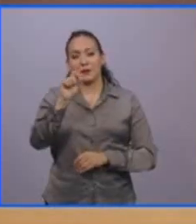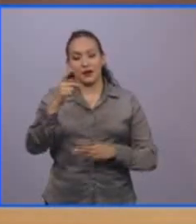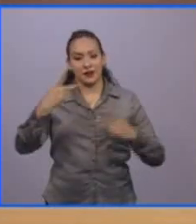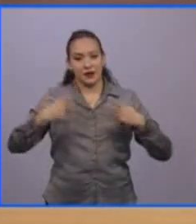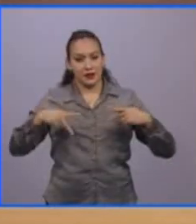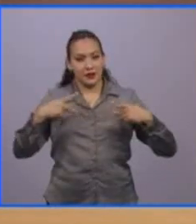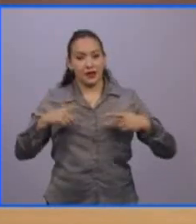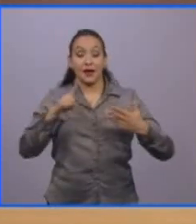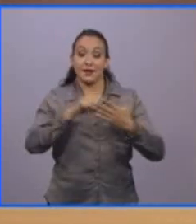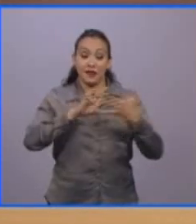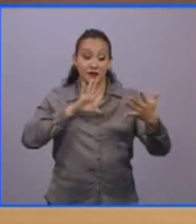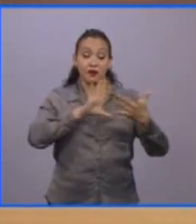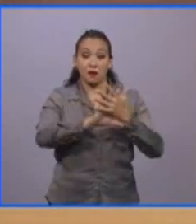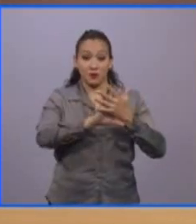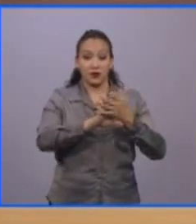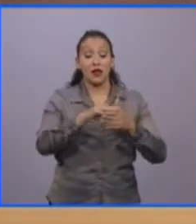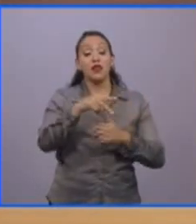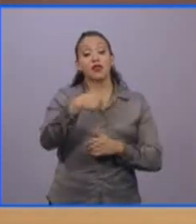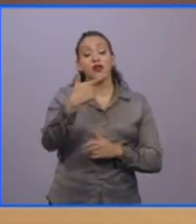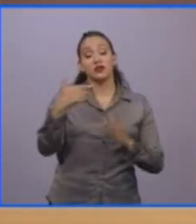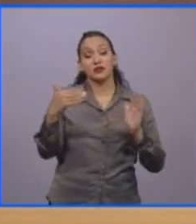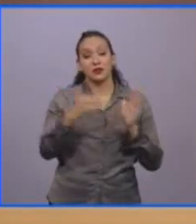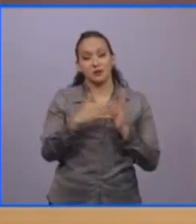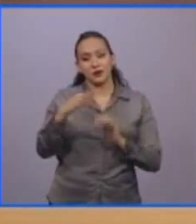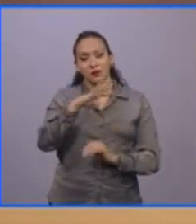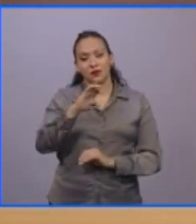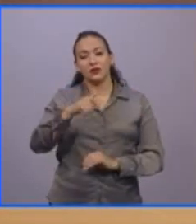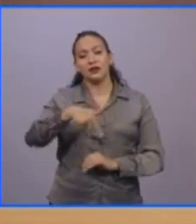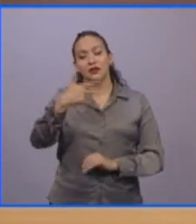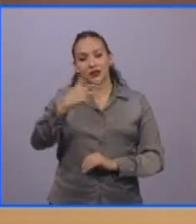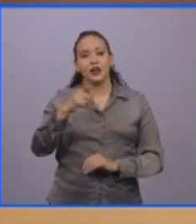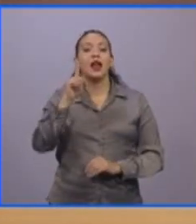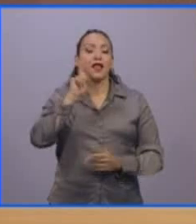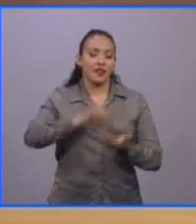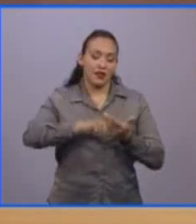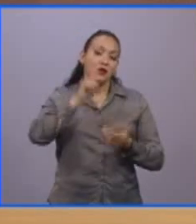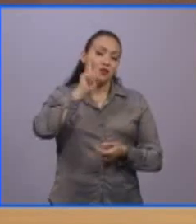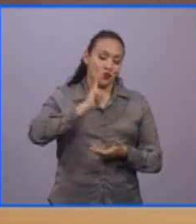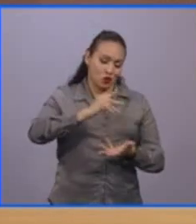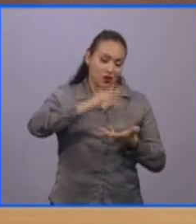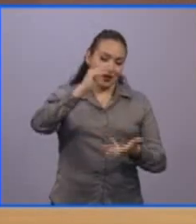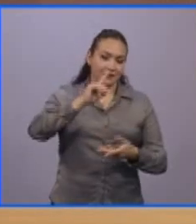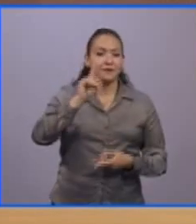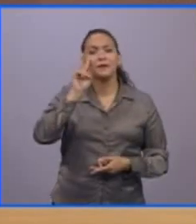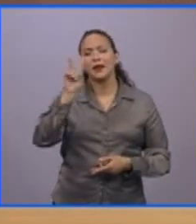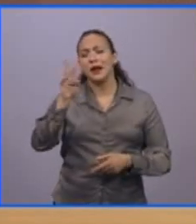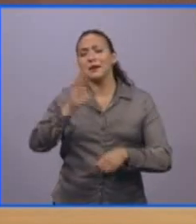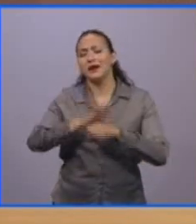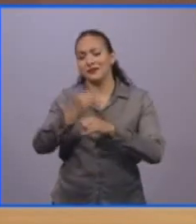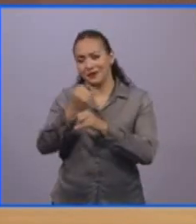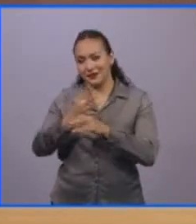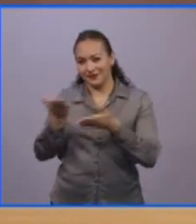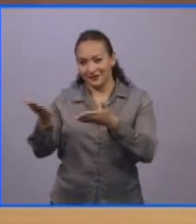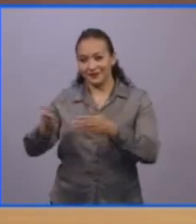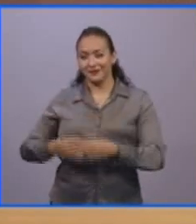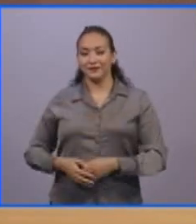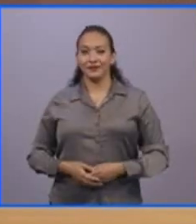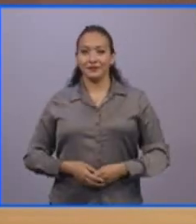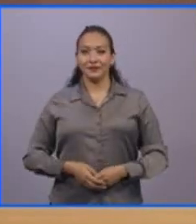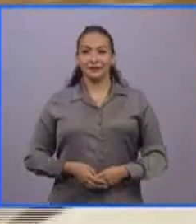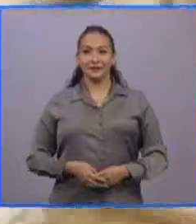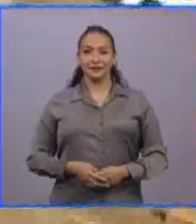220.420 personas en prisión. De ellas, 12.418 son mujeres. Óscar González nos presenta más detalles de la información.